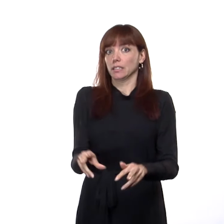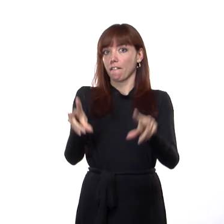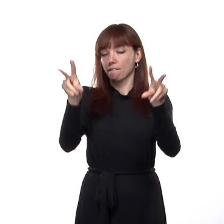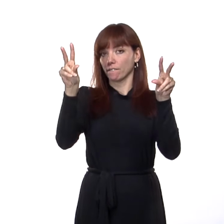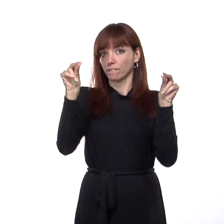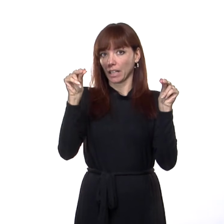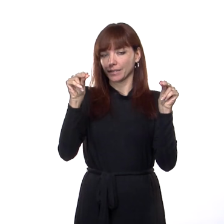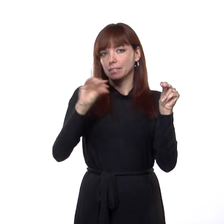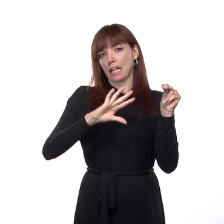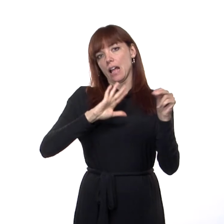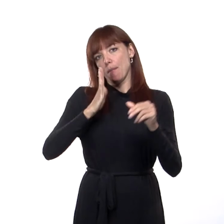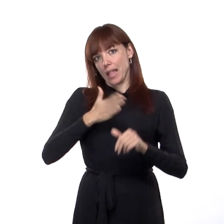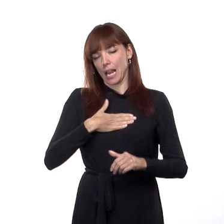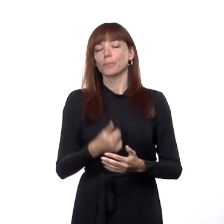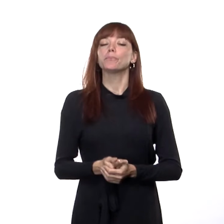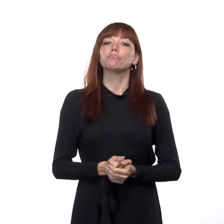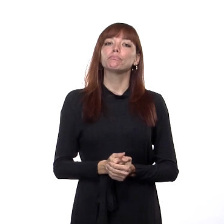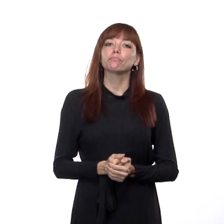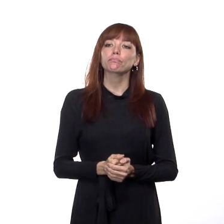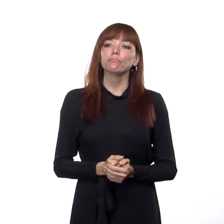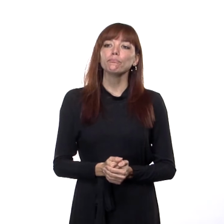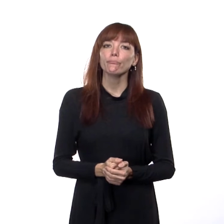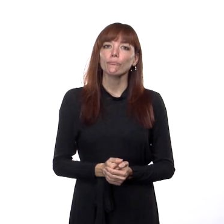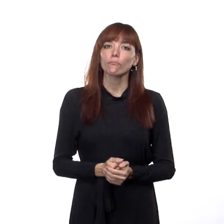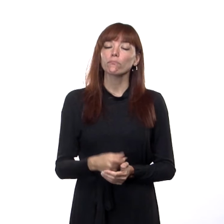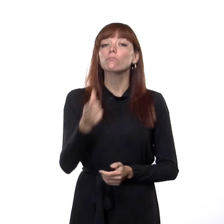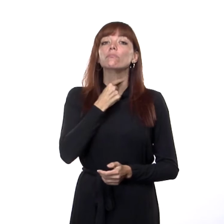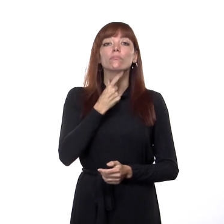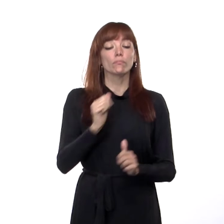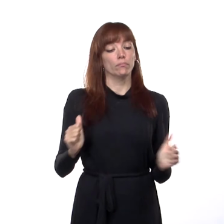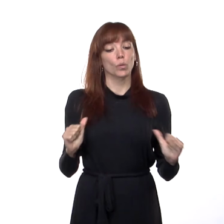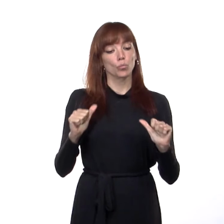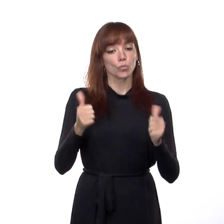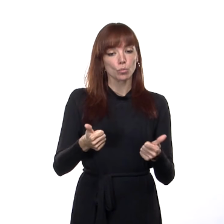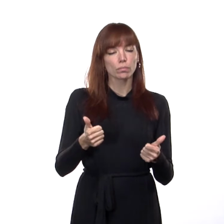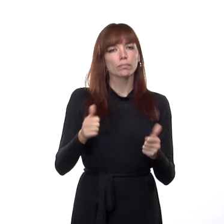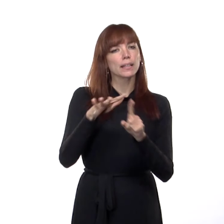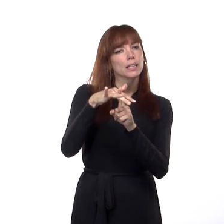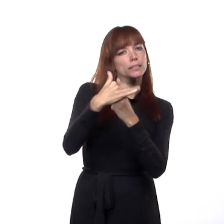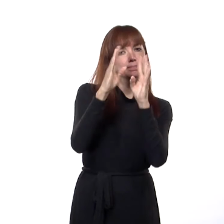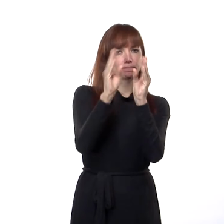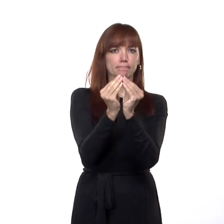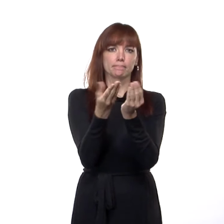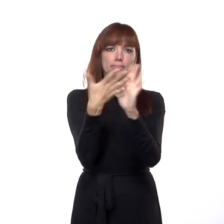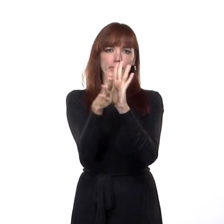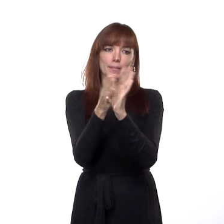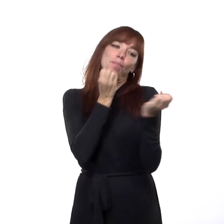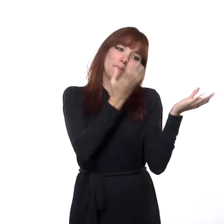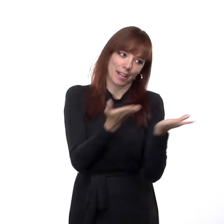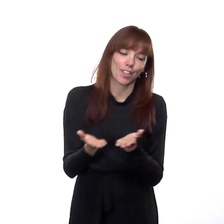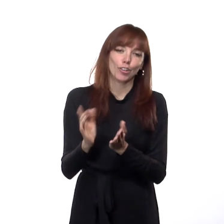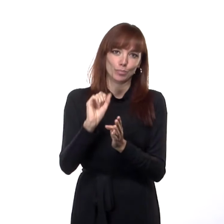mañana no bueno me gustaría empezar poniendo en contexto bienvenidos antes de todo